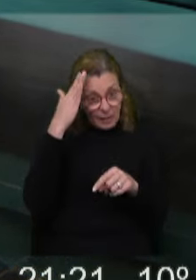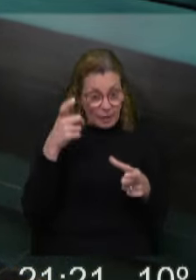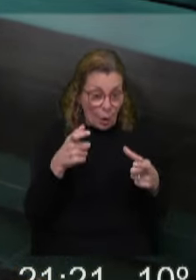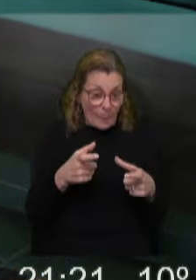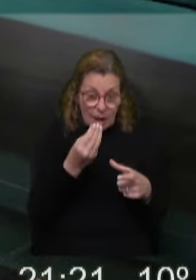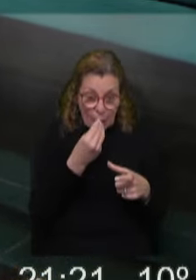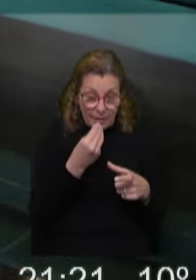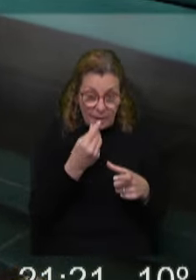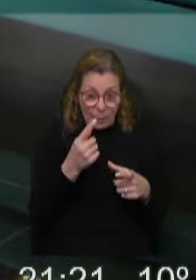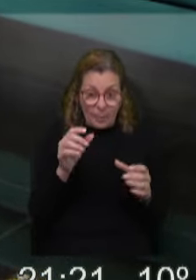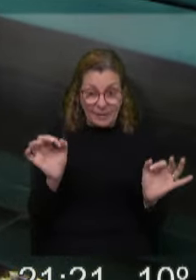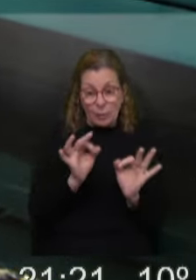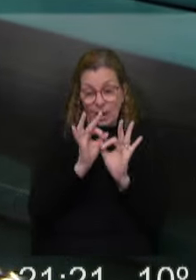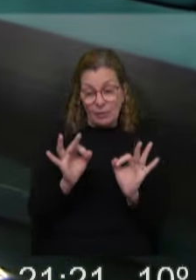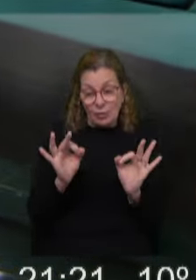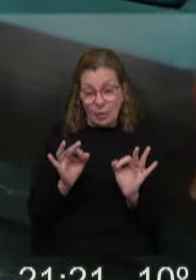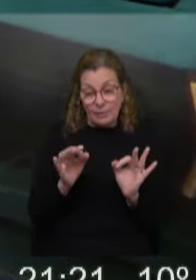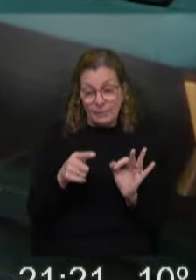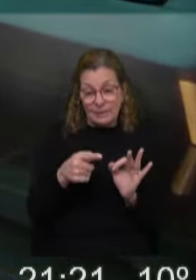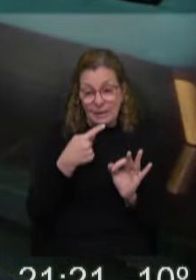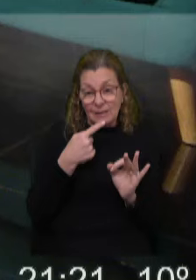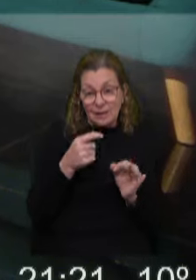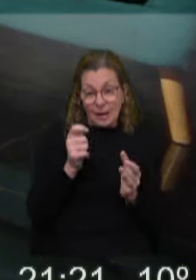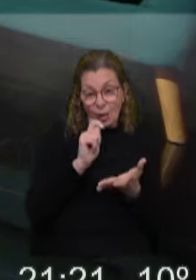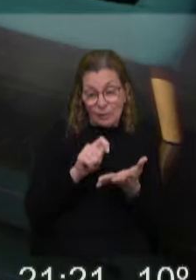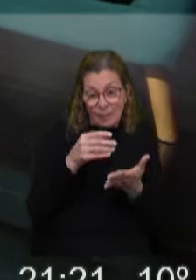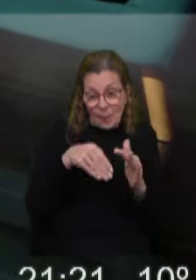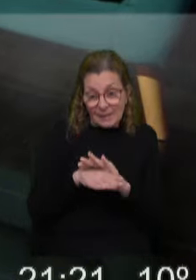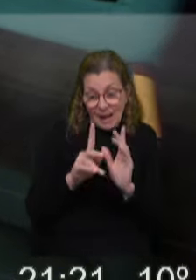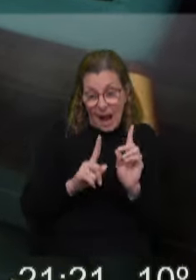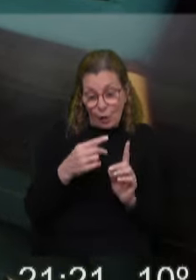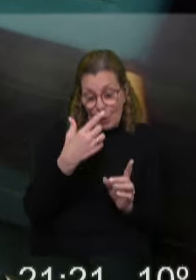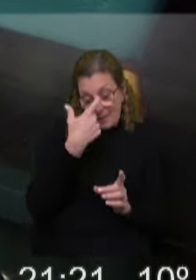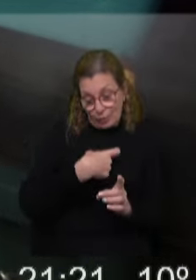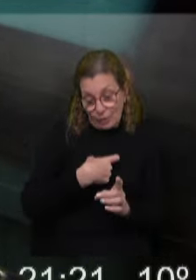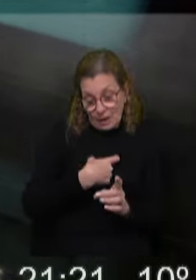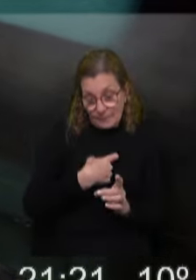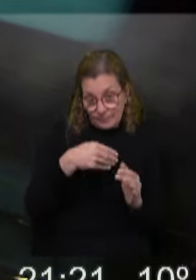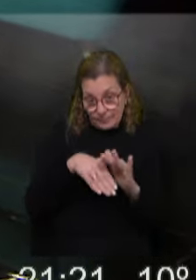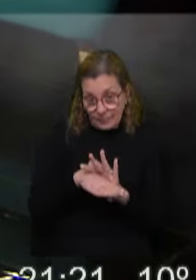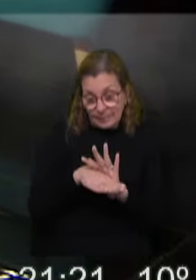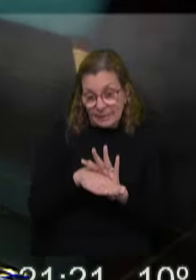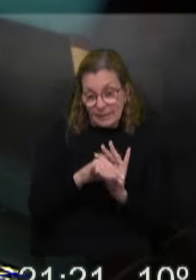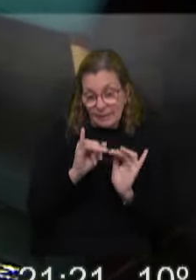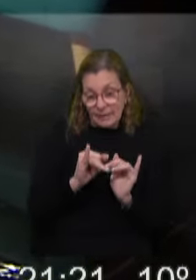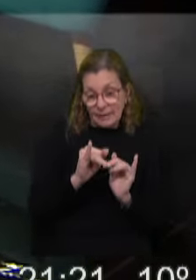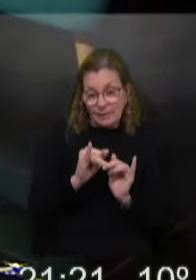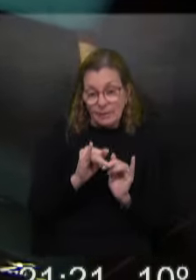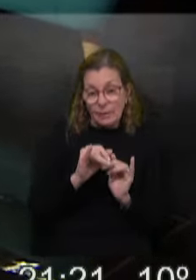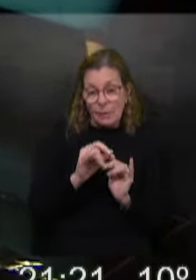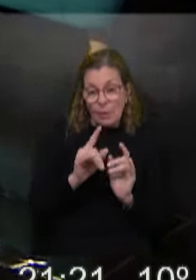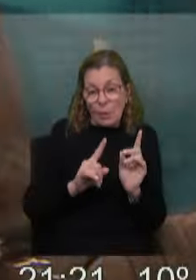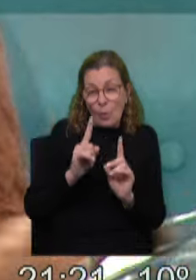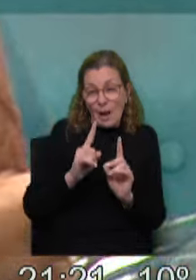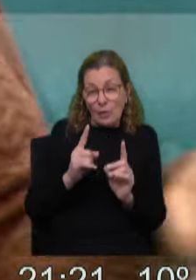como para hacer una canción. La gracia es que a tu receta le metés algo tuyo, ¿no? Claro. Algo tuyo personal, algo de